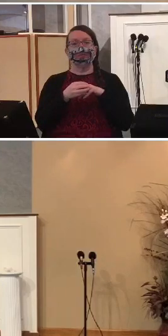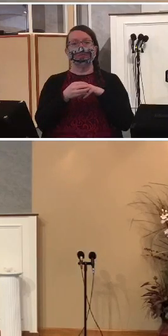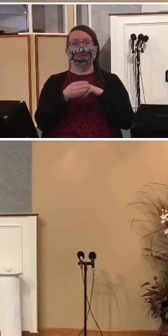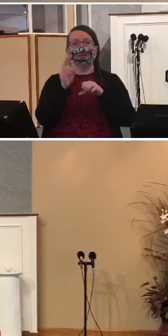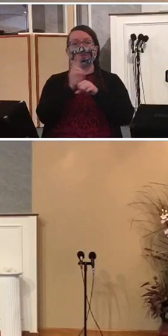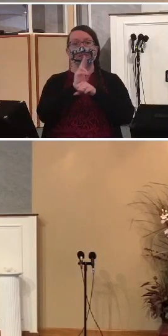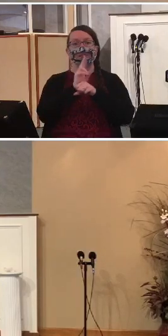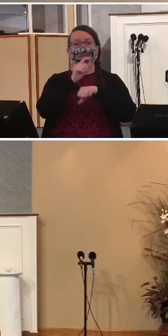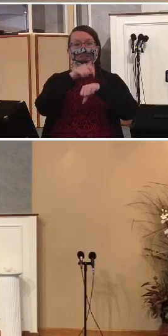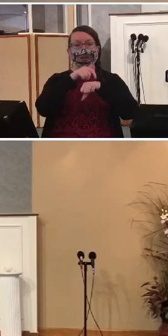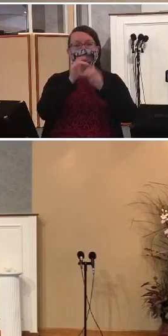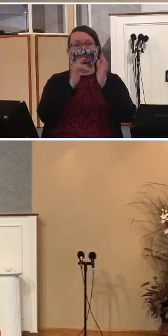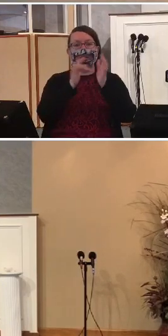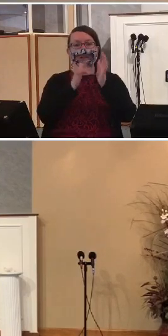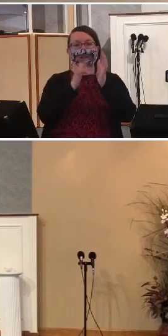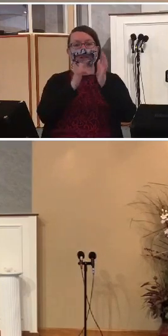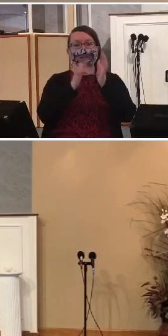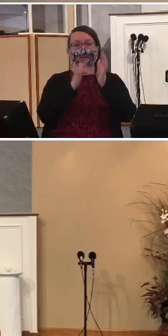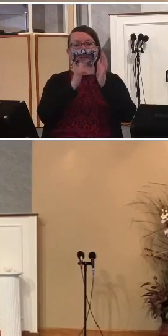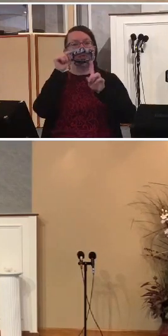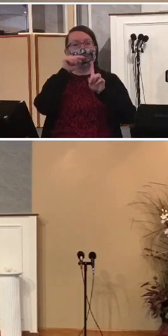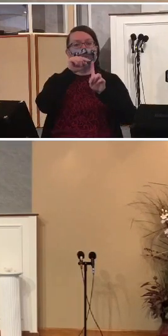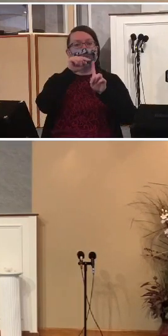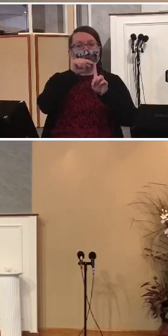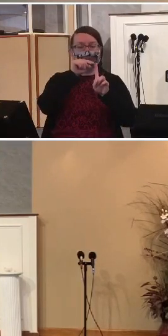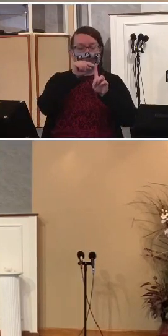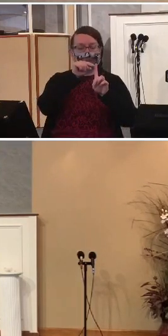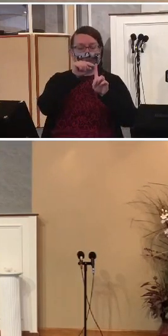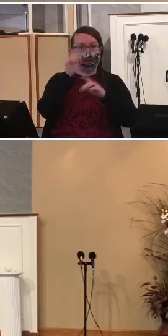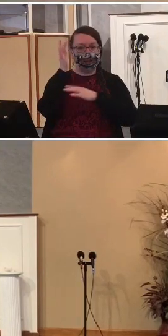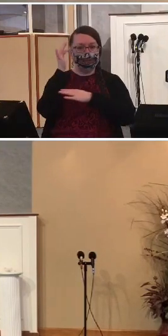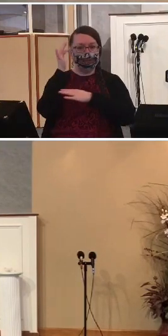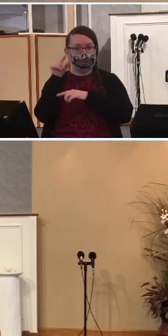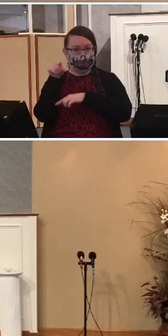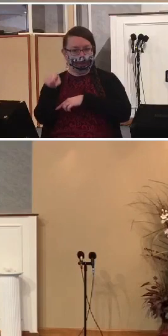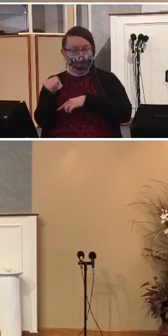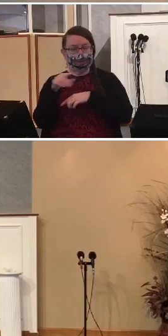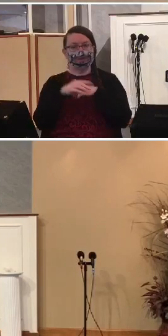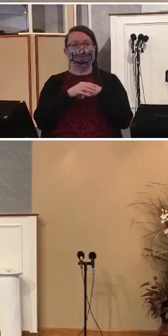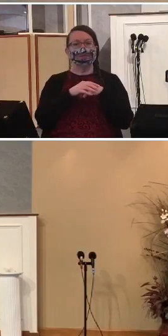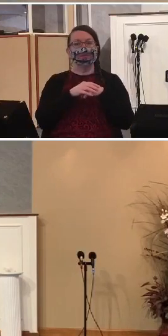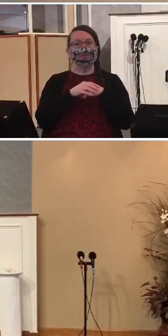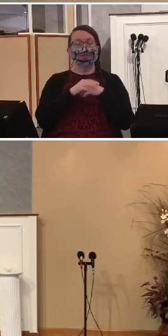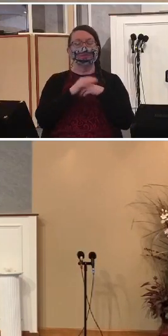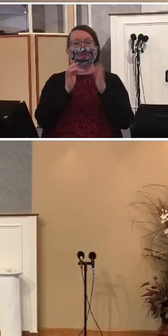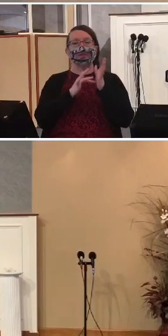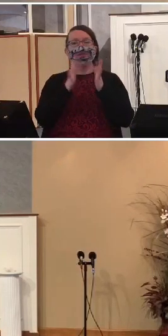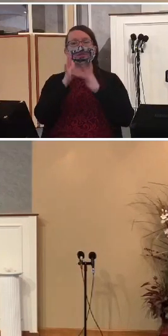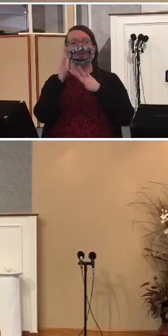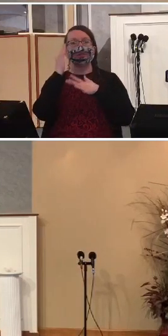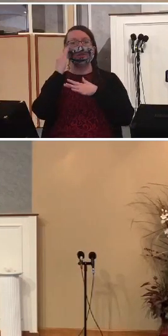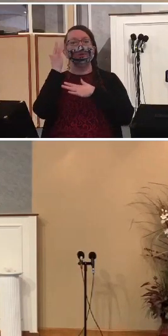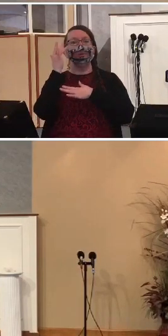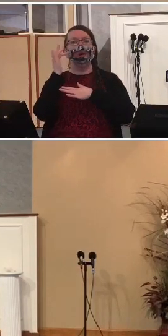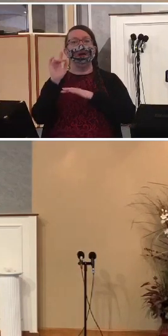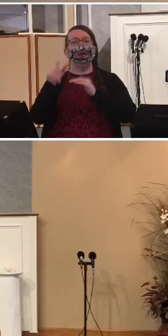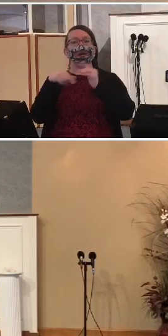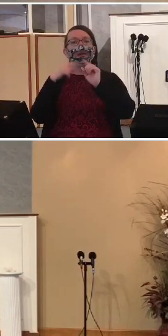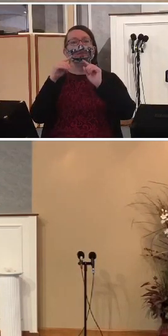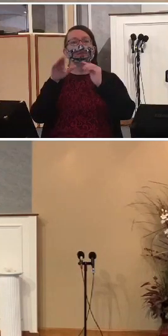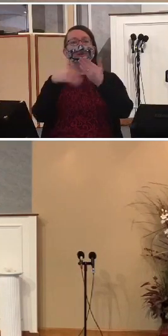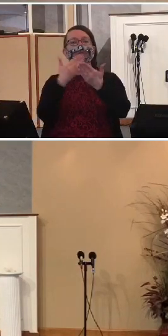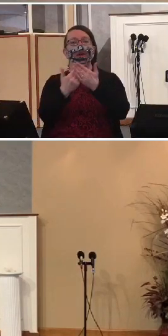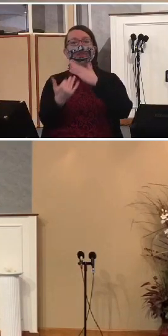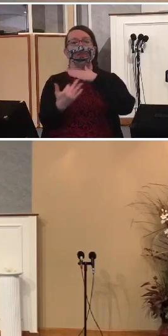tiempo y Jesús sabía todo el punto. Jesús sabía por qué él estaba ahí. Él sabía cómo él iba a terminar en esa